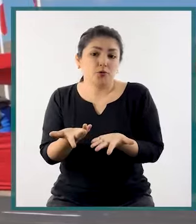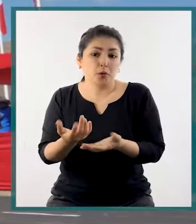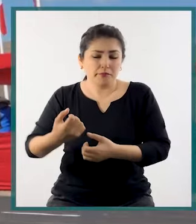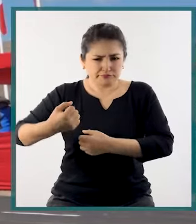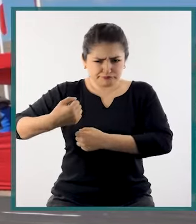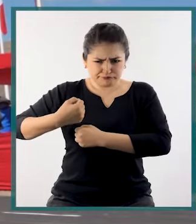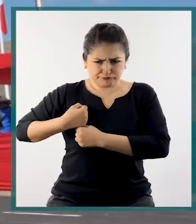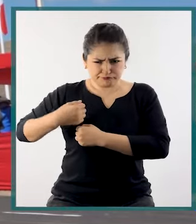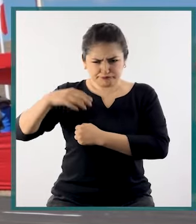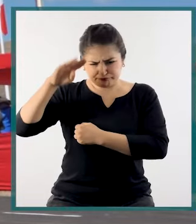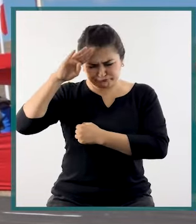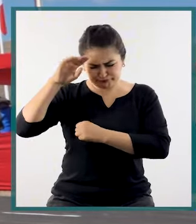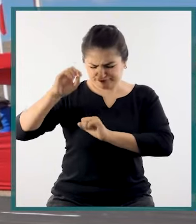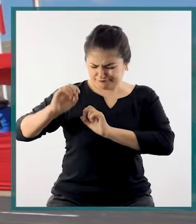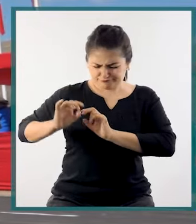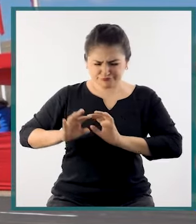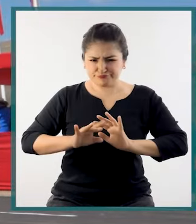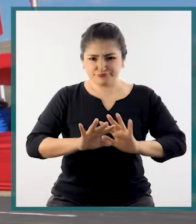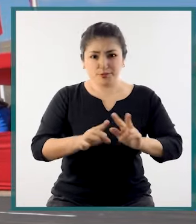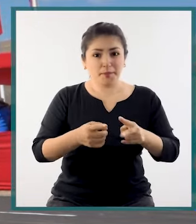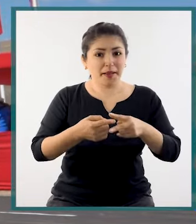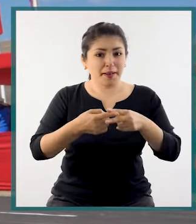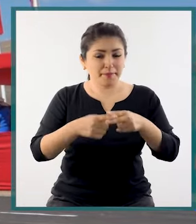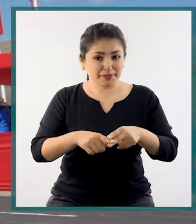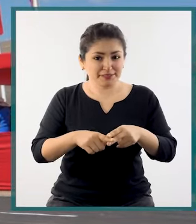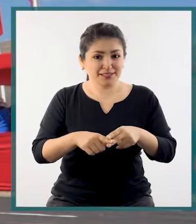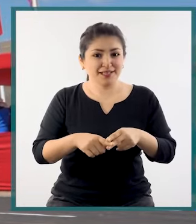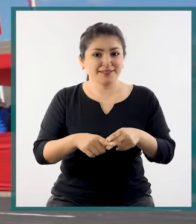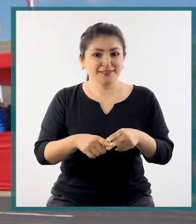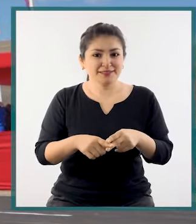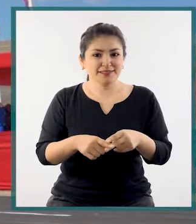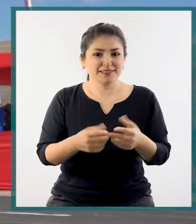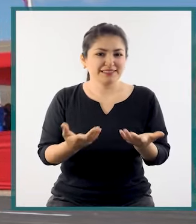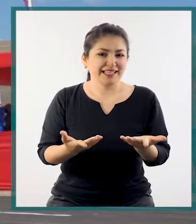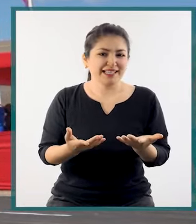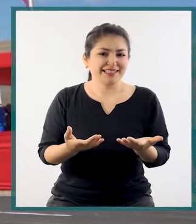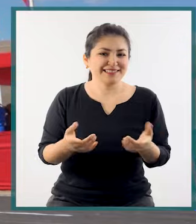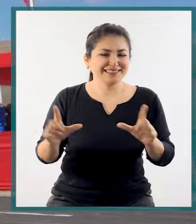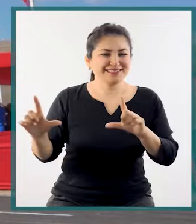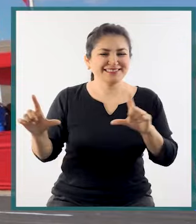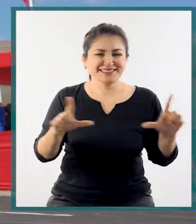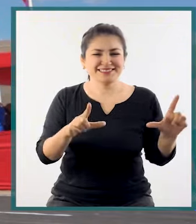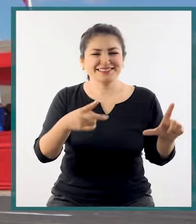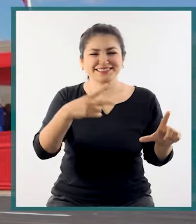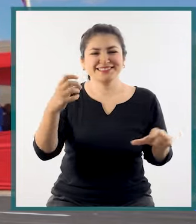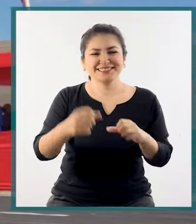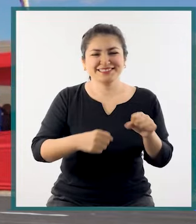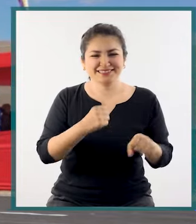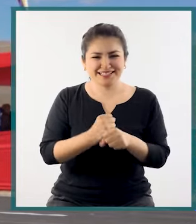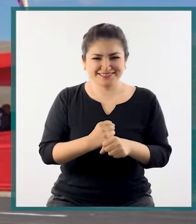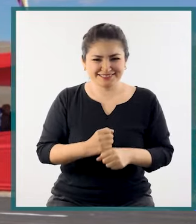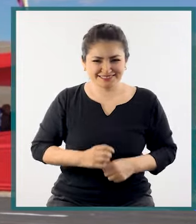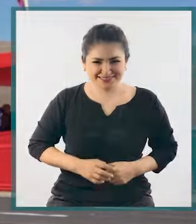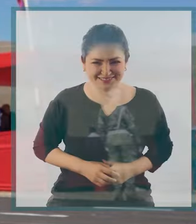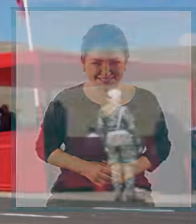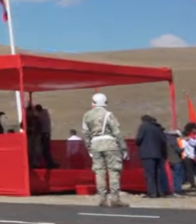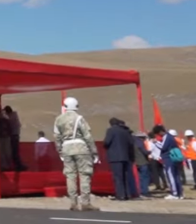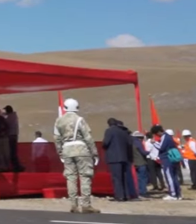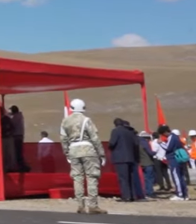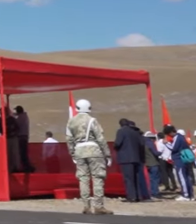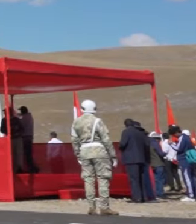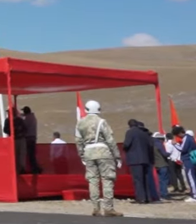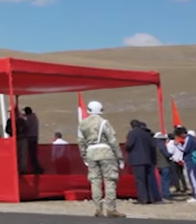cargos militares desfilarán por aquí en el inicio de estas actividades. Arrancamos con esta nota porque ya estamos en modo bicentenario.